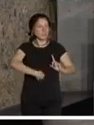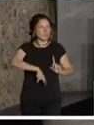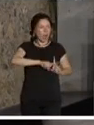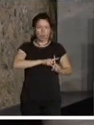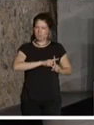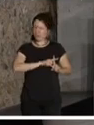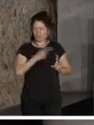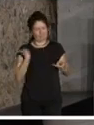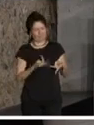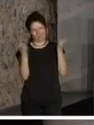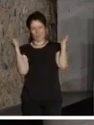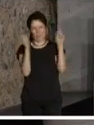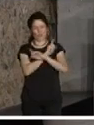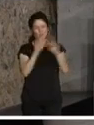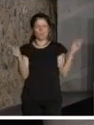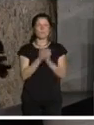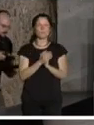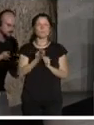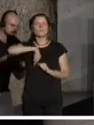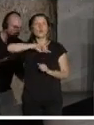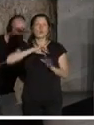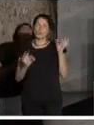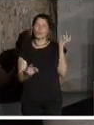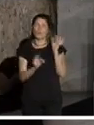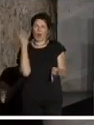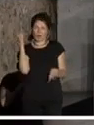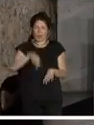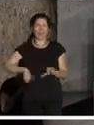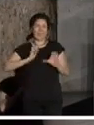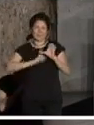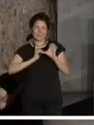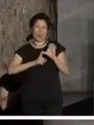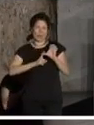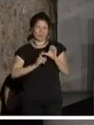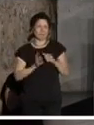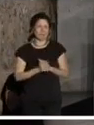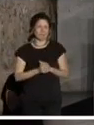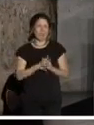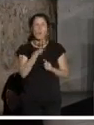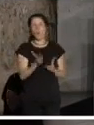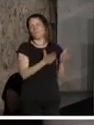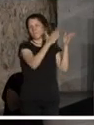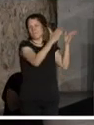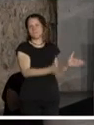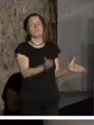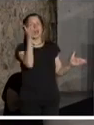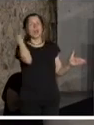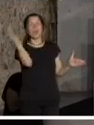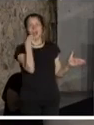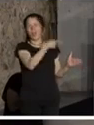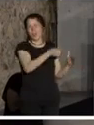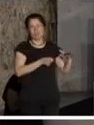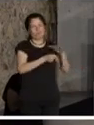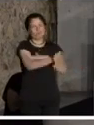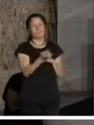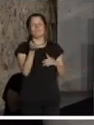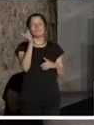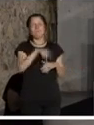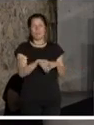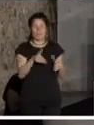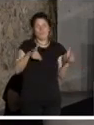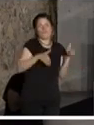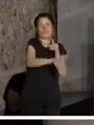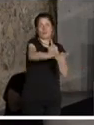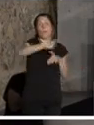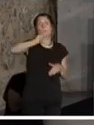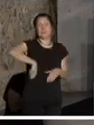y no se lo vamos a permitir somos afortunadas en extremadura de tener a Irene de Miguel de tener a la que va